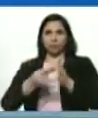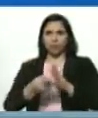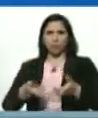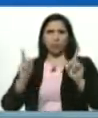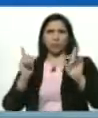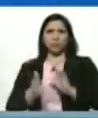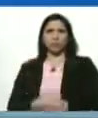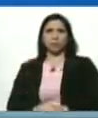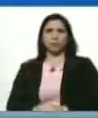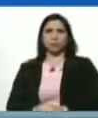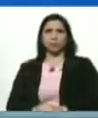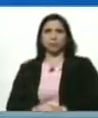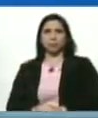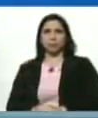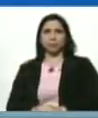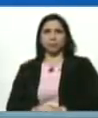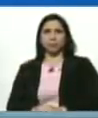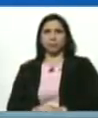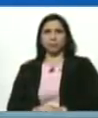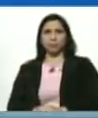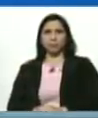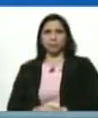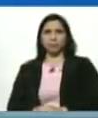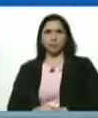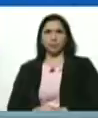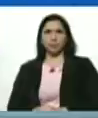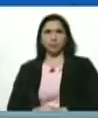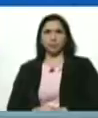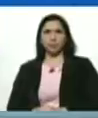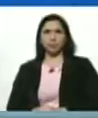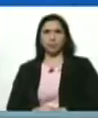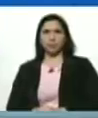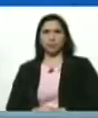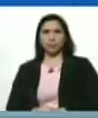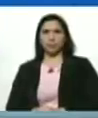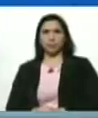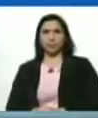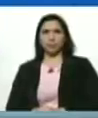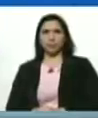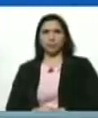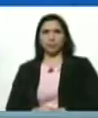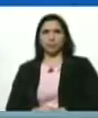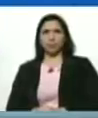permite que dice el equipo técnico cafecito el equipo técnico